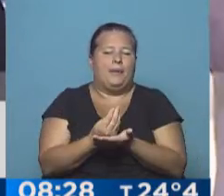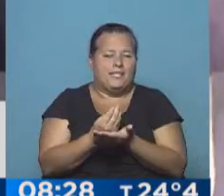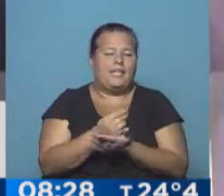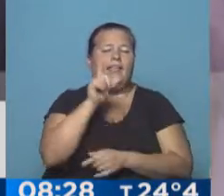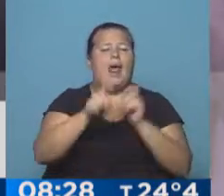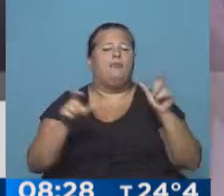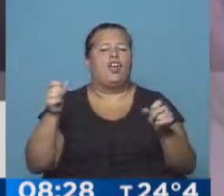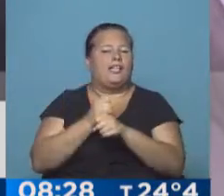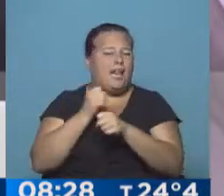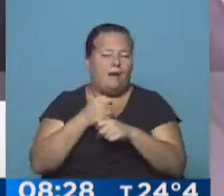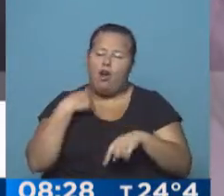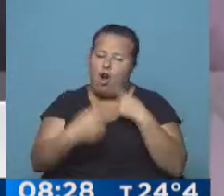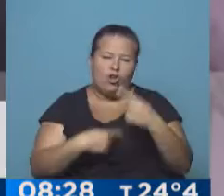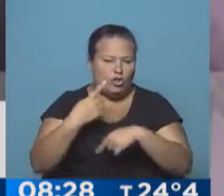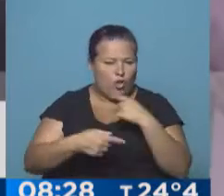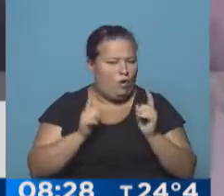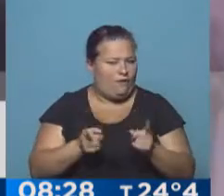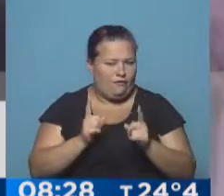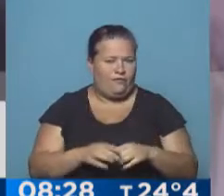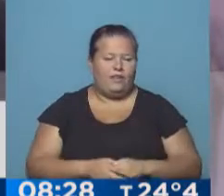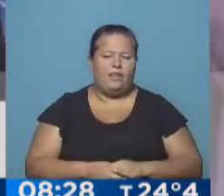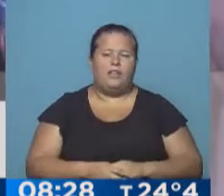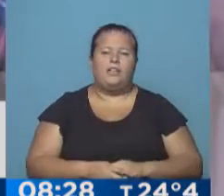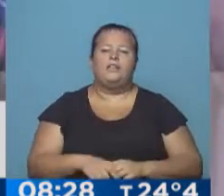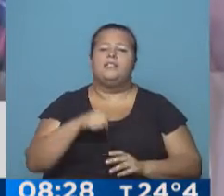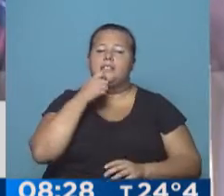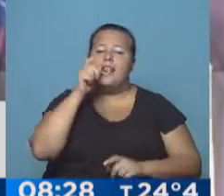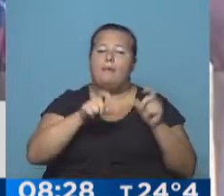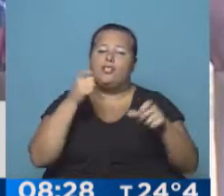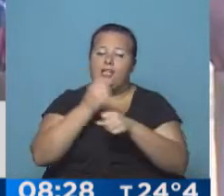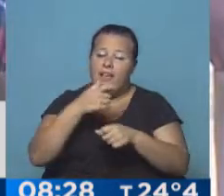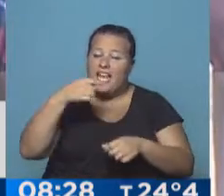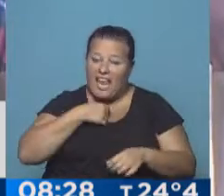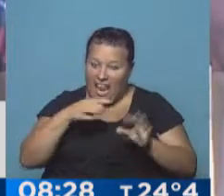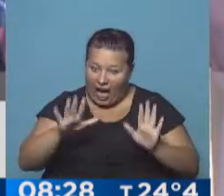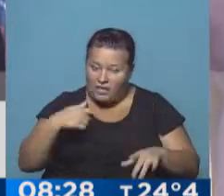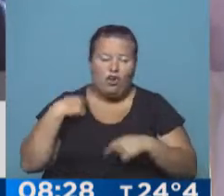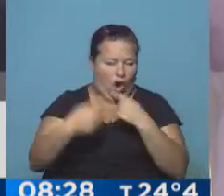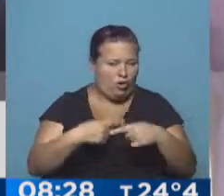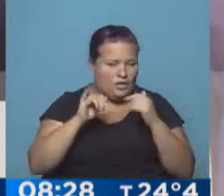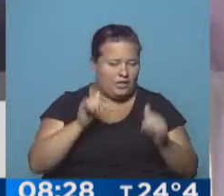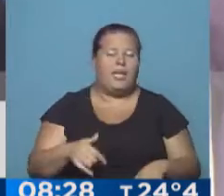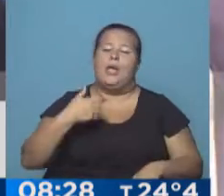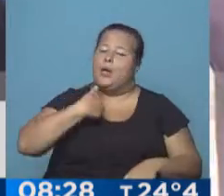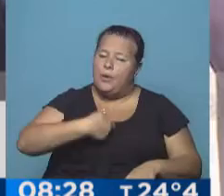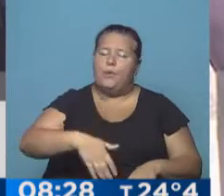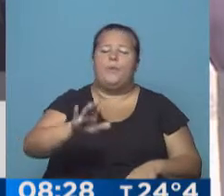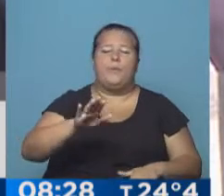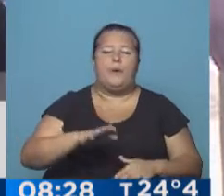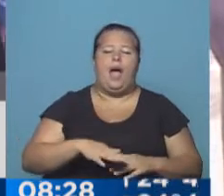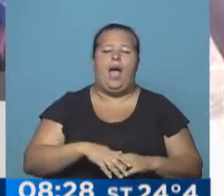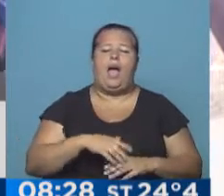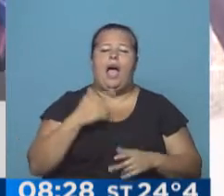de los trabajadores, vamos a seguir siéndolo, en tanto los trabajadores así lo decidan, y vamos